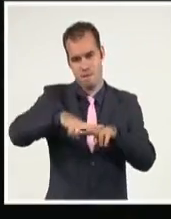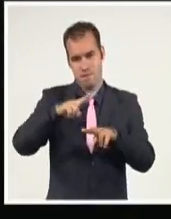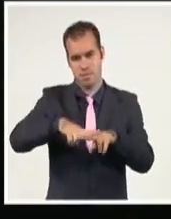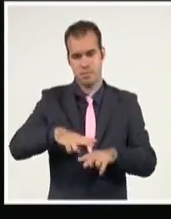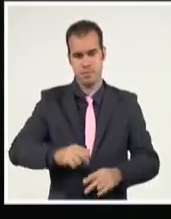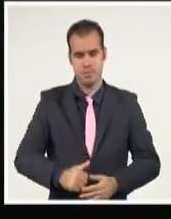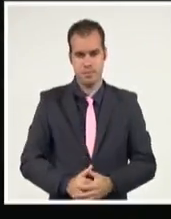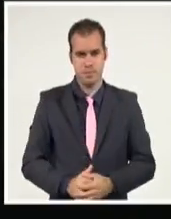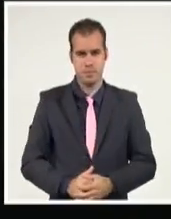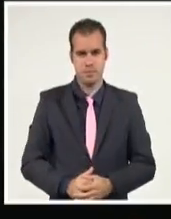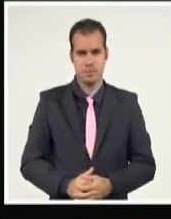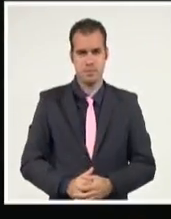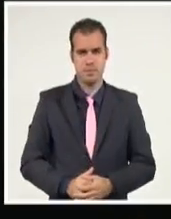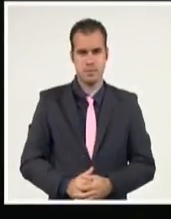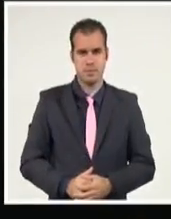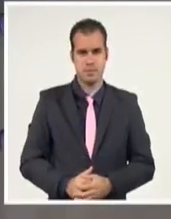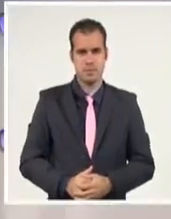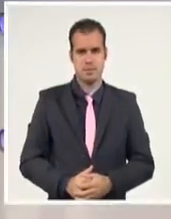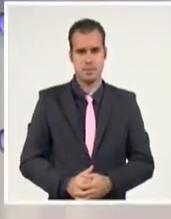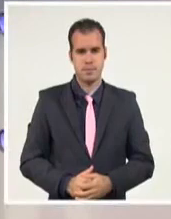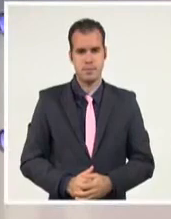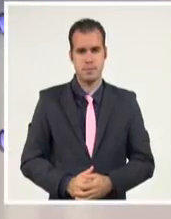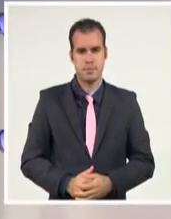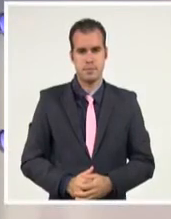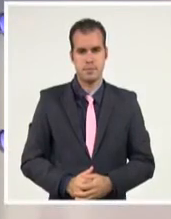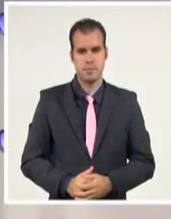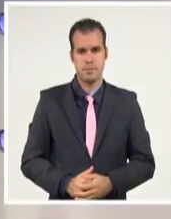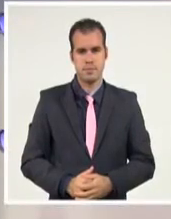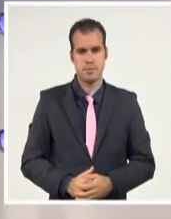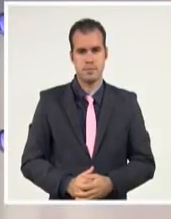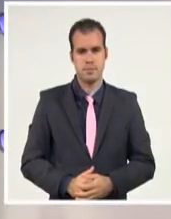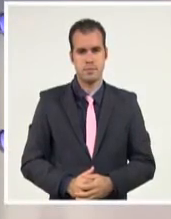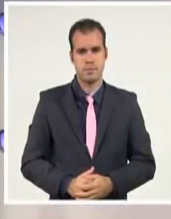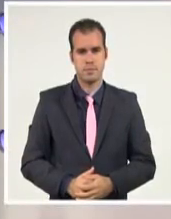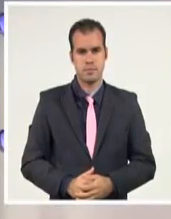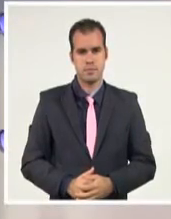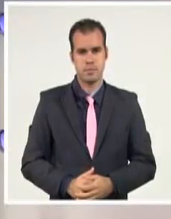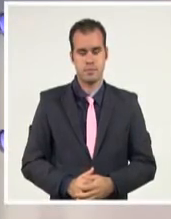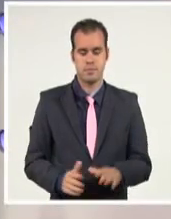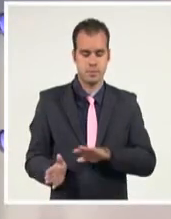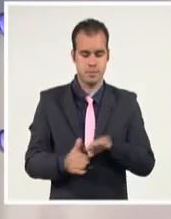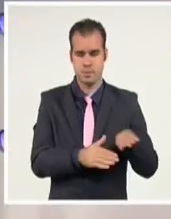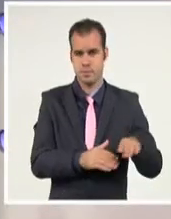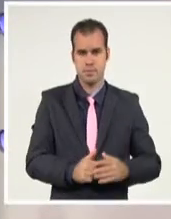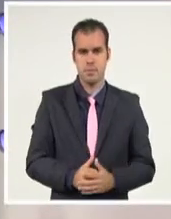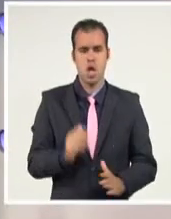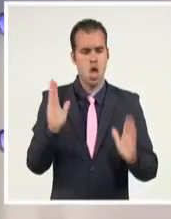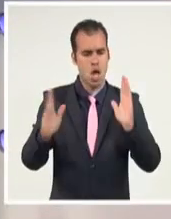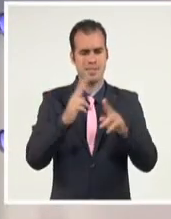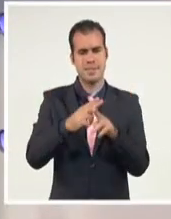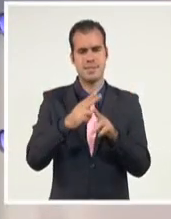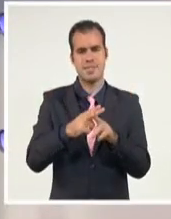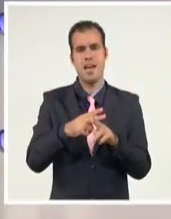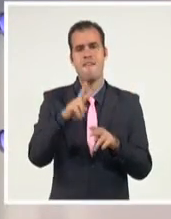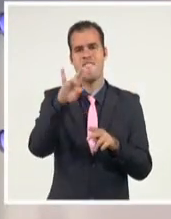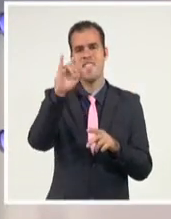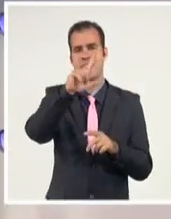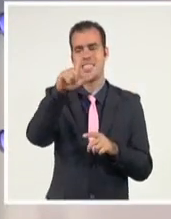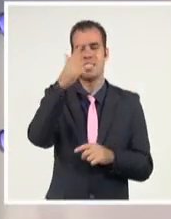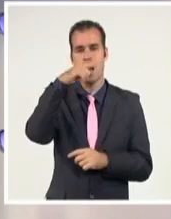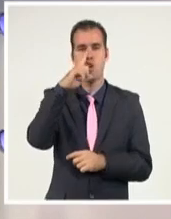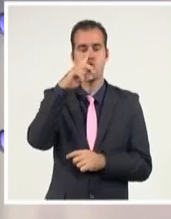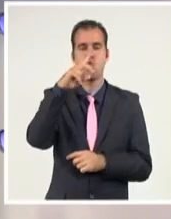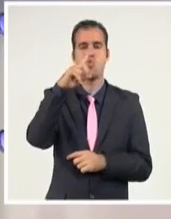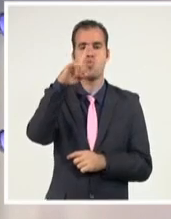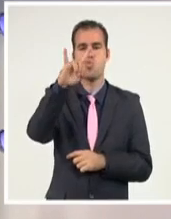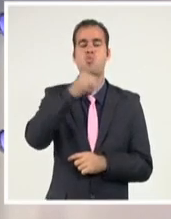Sistema Informativo de la Televisión Cubana. La jornada Villanueva se desarrollará desde este viernes 7 y hasta el próximo